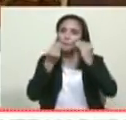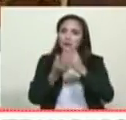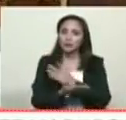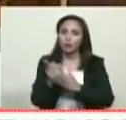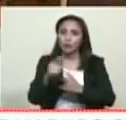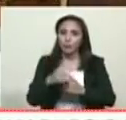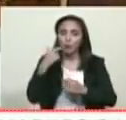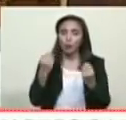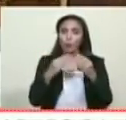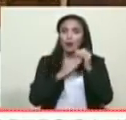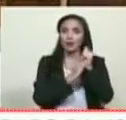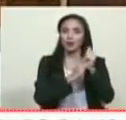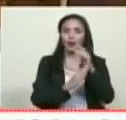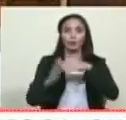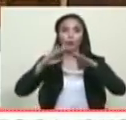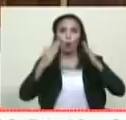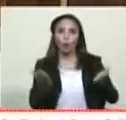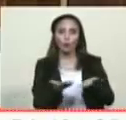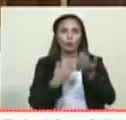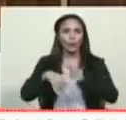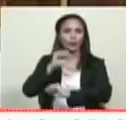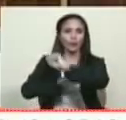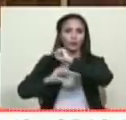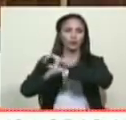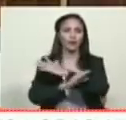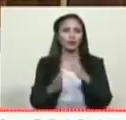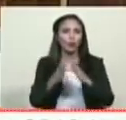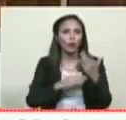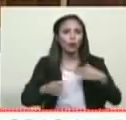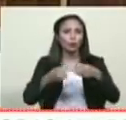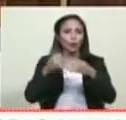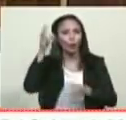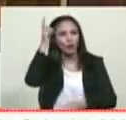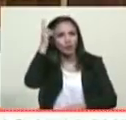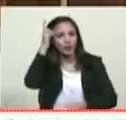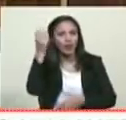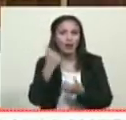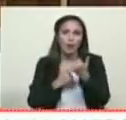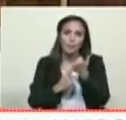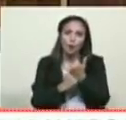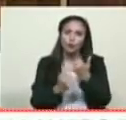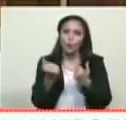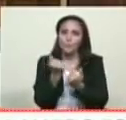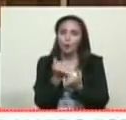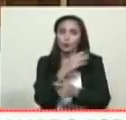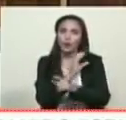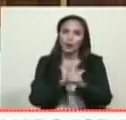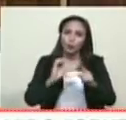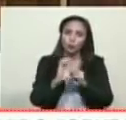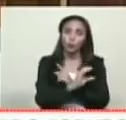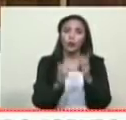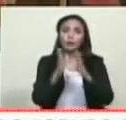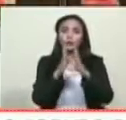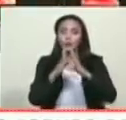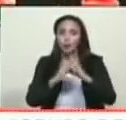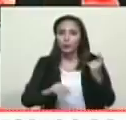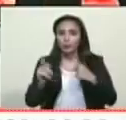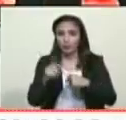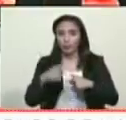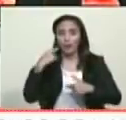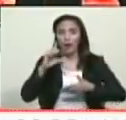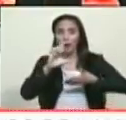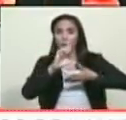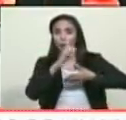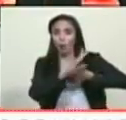su liderazgo mundial en defensa de la Pachamama, su contribución a la salvación de nuestra América y del planeta, a